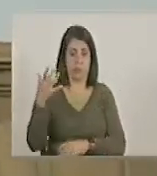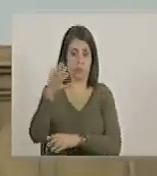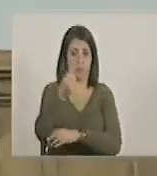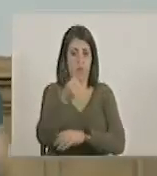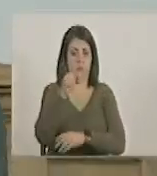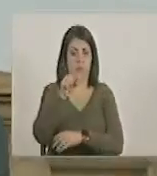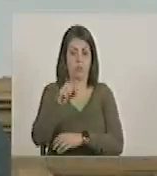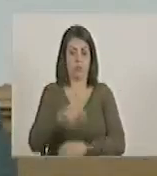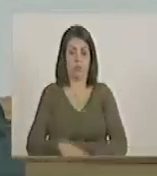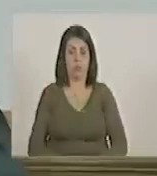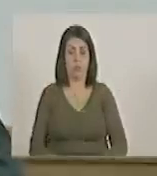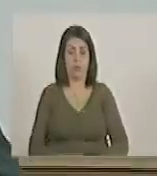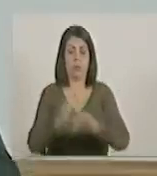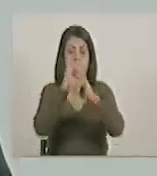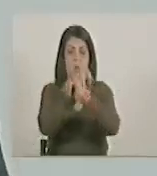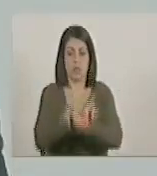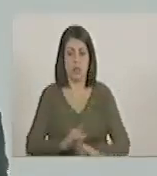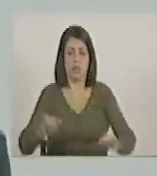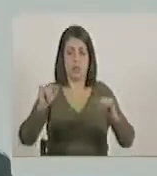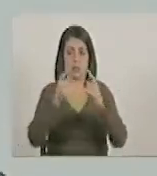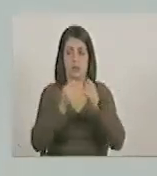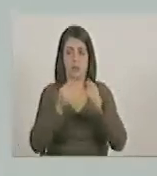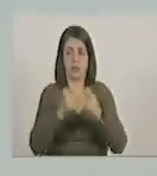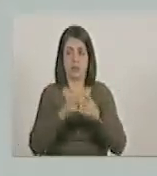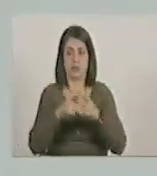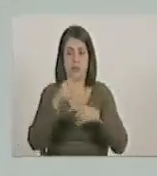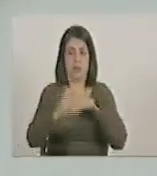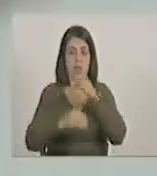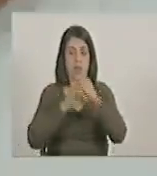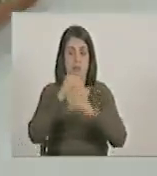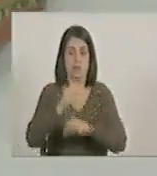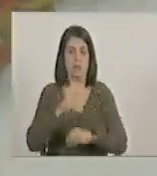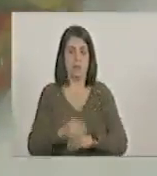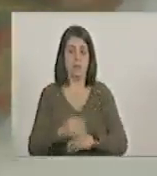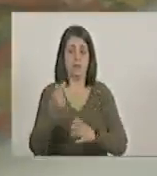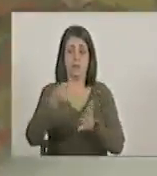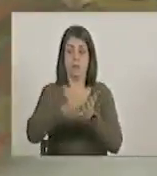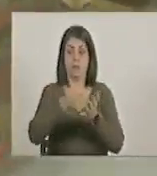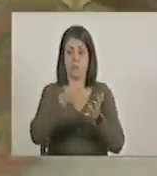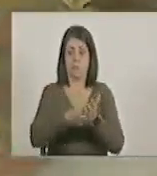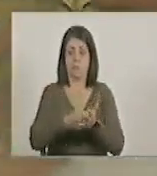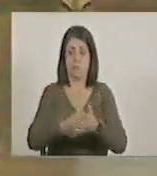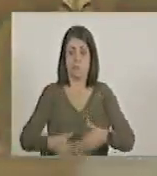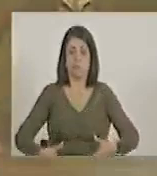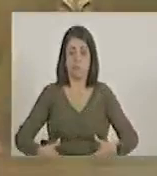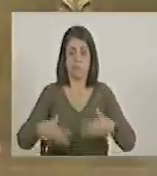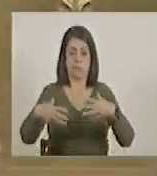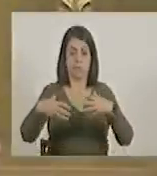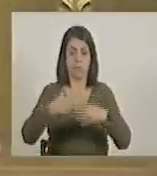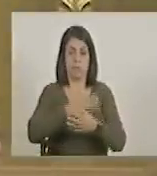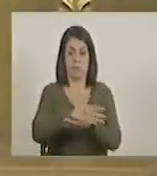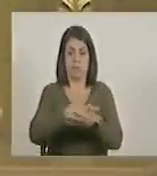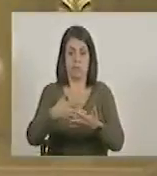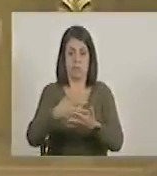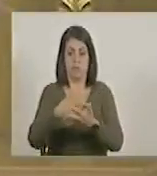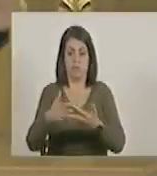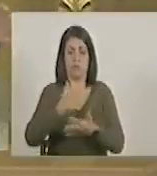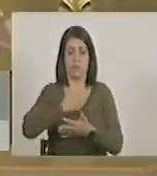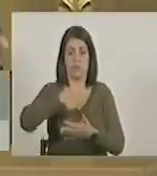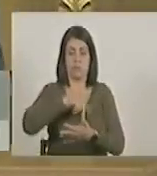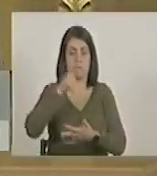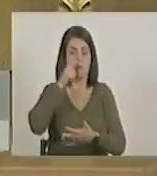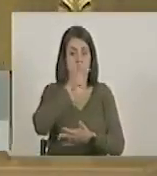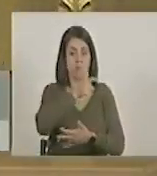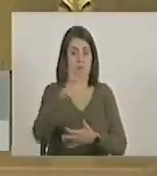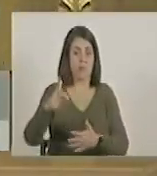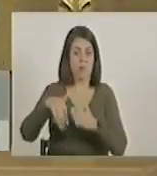alcanzar la independencia económica, sino de generar ingresos y riquezas para nuestro pueblo.